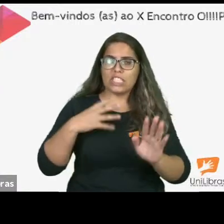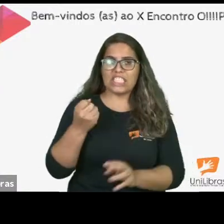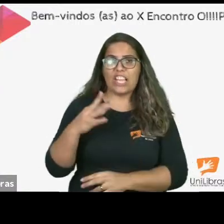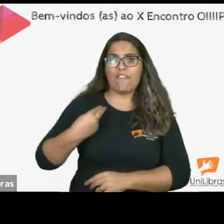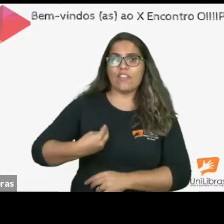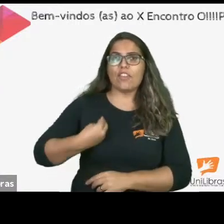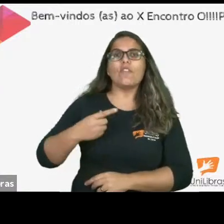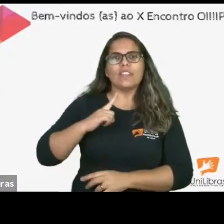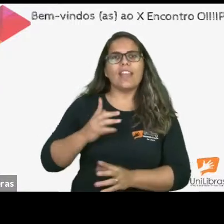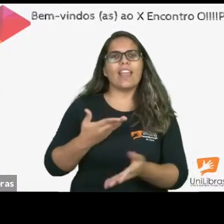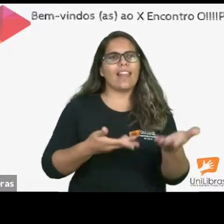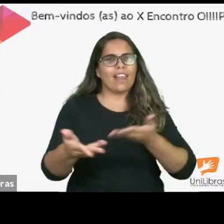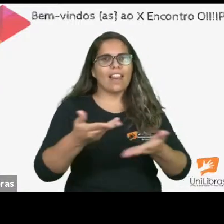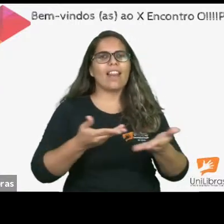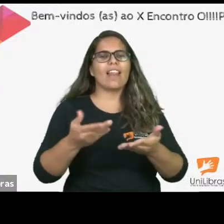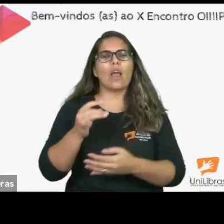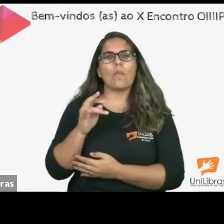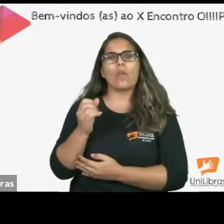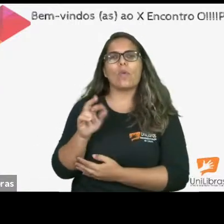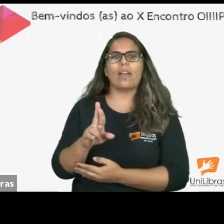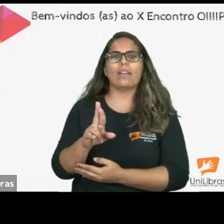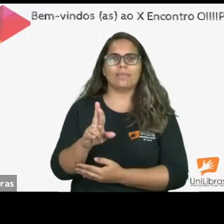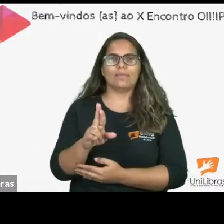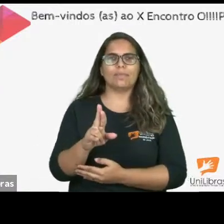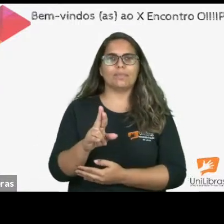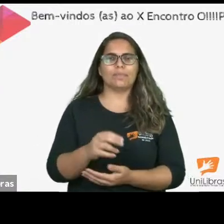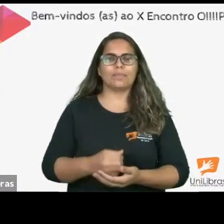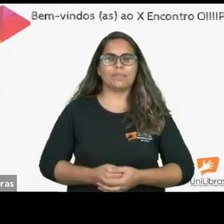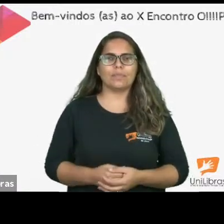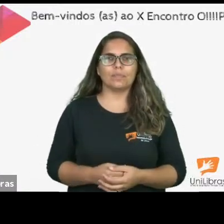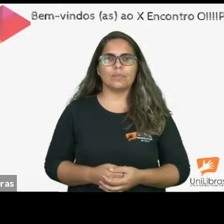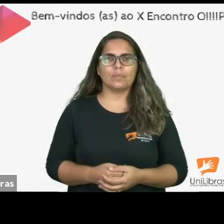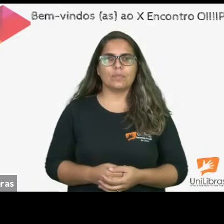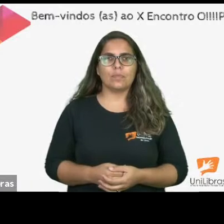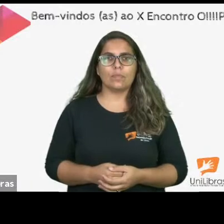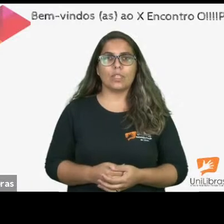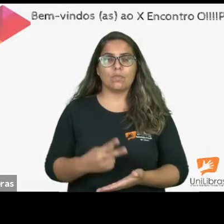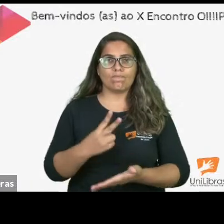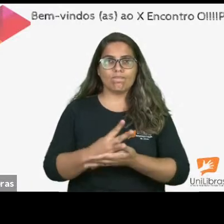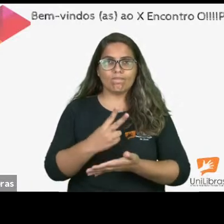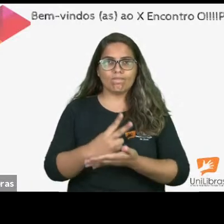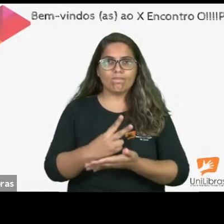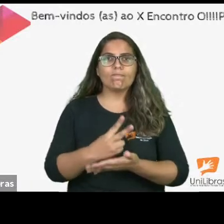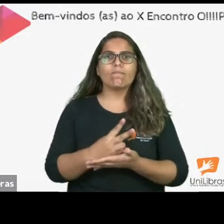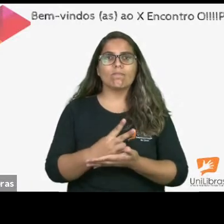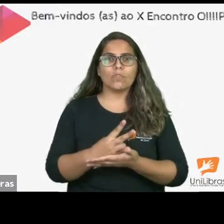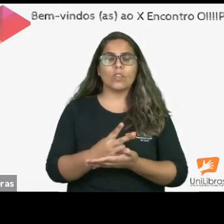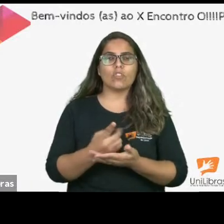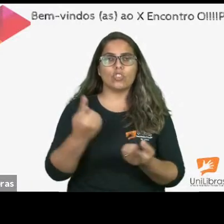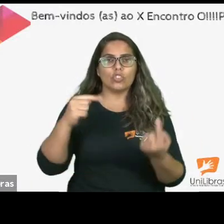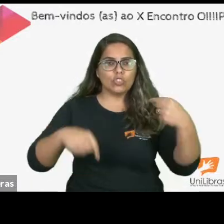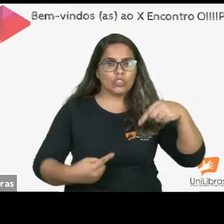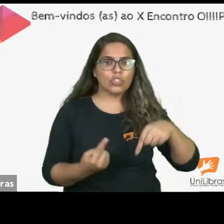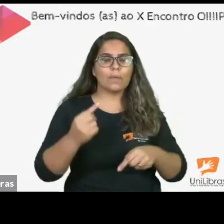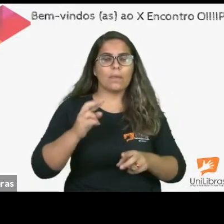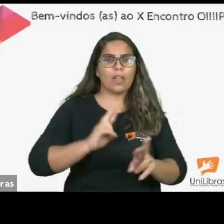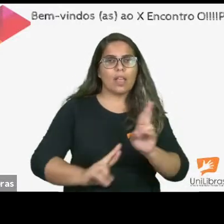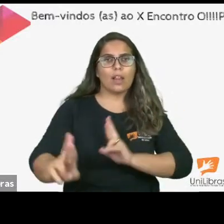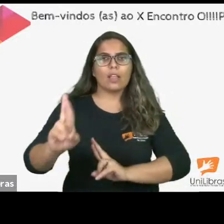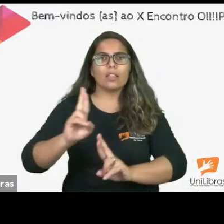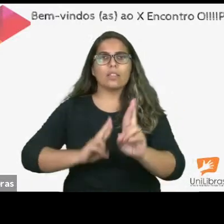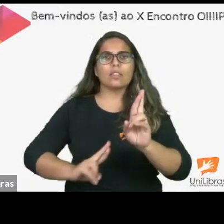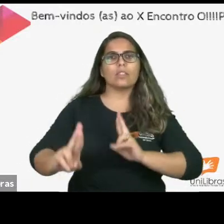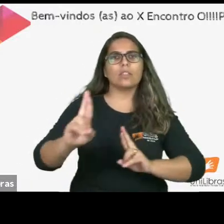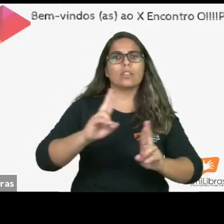dinámicas de relaciones moleculares que se conservan cuadinámica de relaciones en circunstancia de que